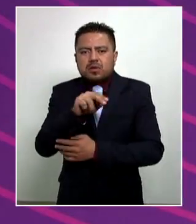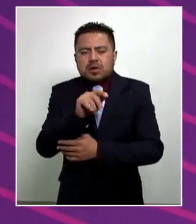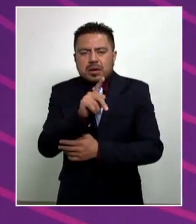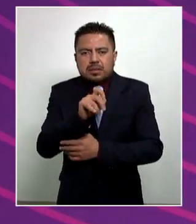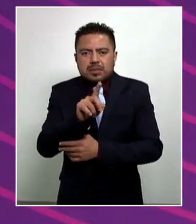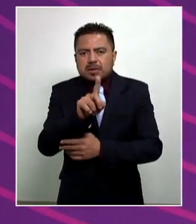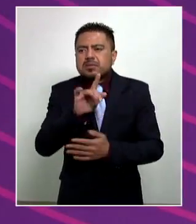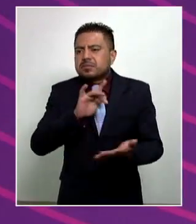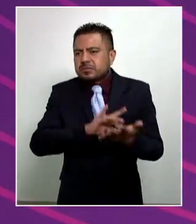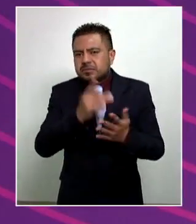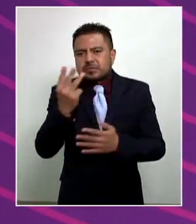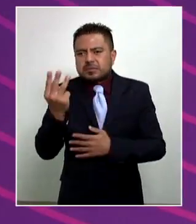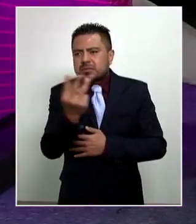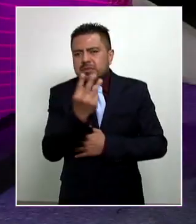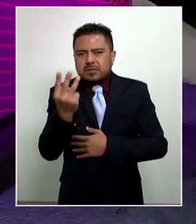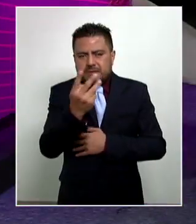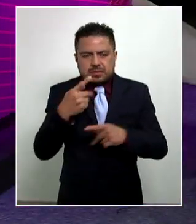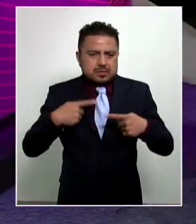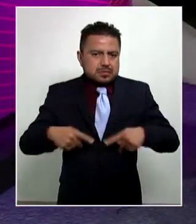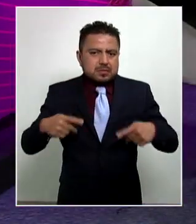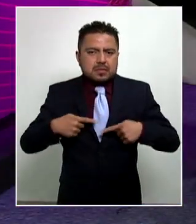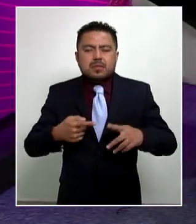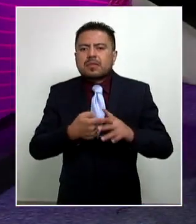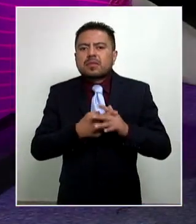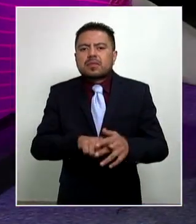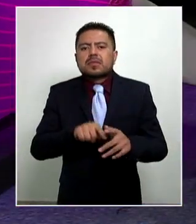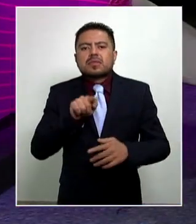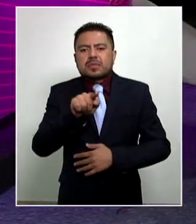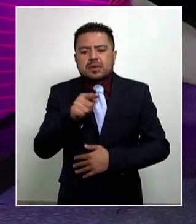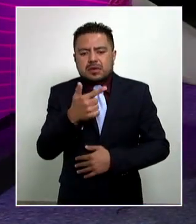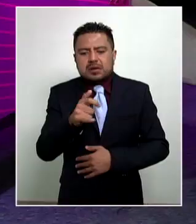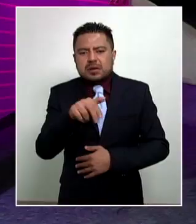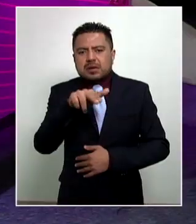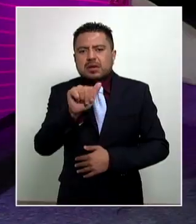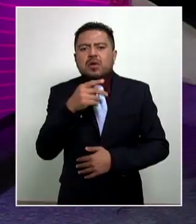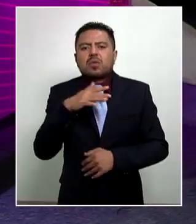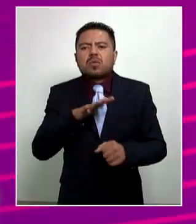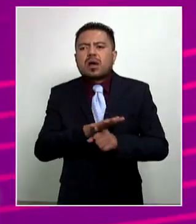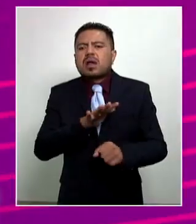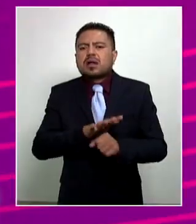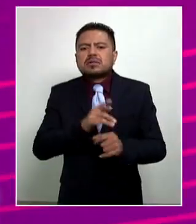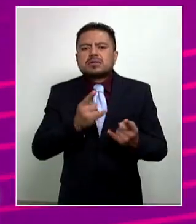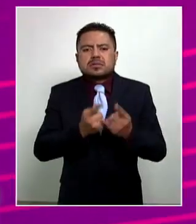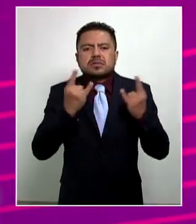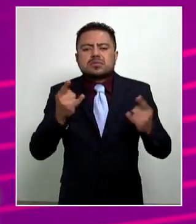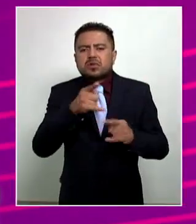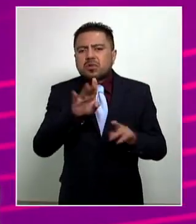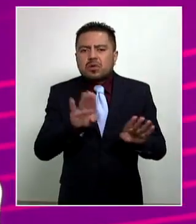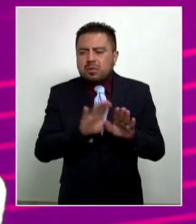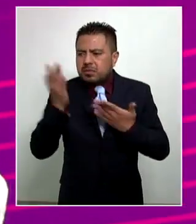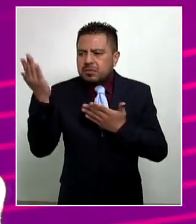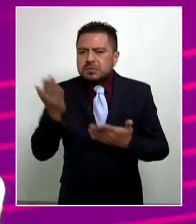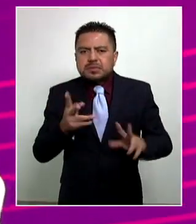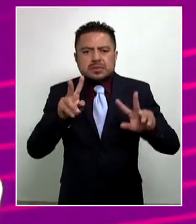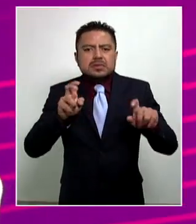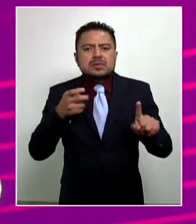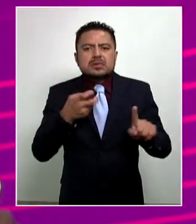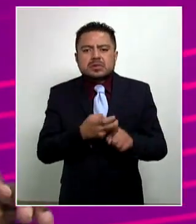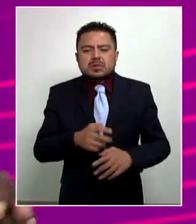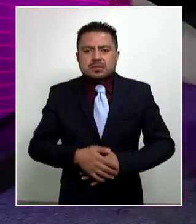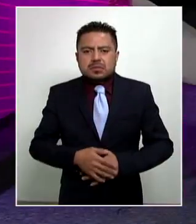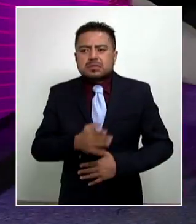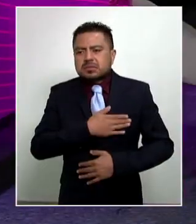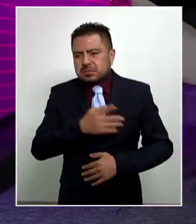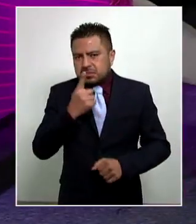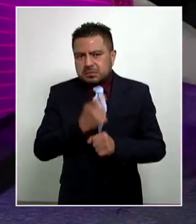Muchísimas gracias a las tres, a los tres. Y empezamos contigo, Gina. ¿Cuál es tu historia? ¿Cómo llegas a esta temática? Bueno,